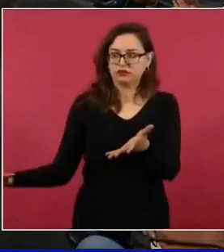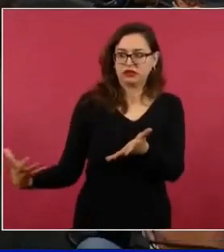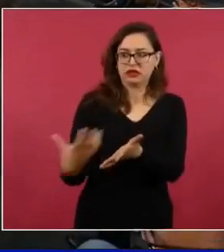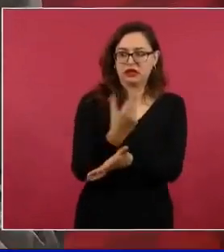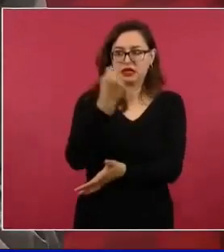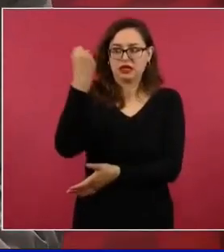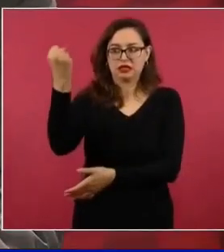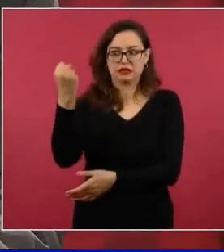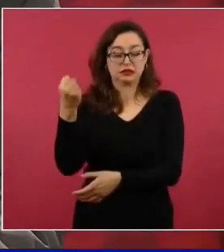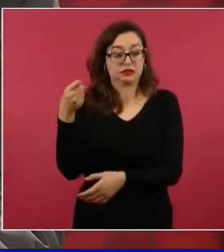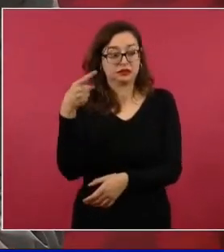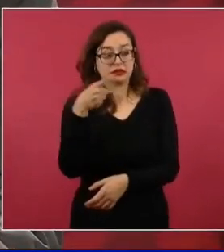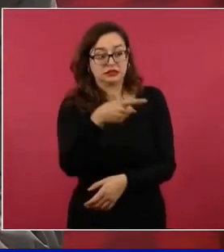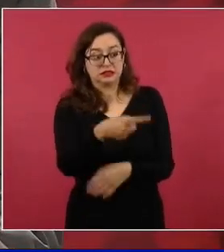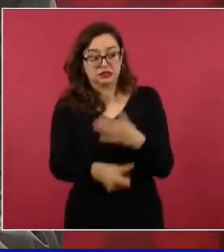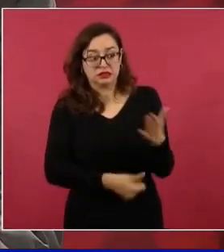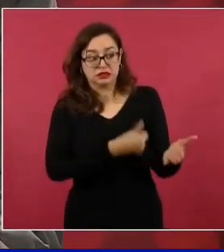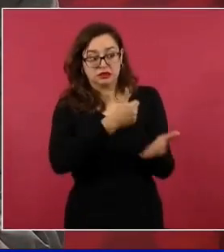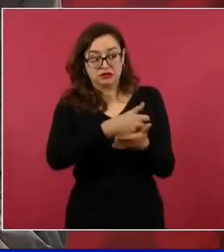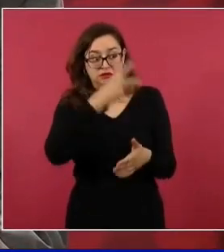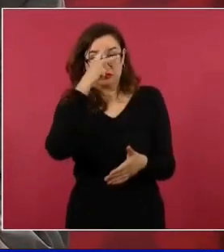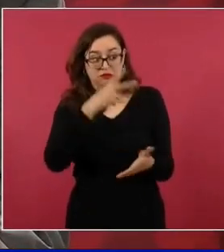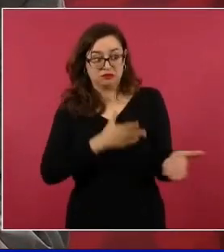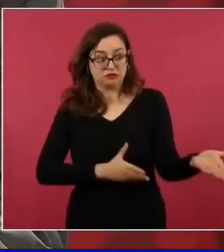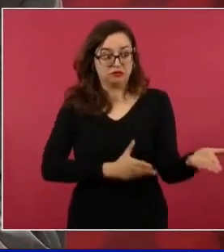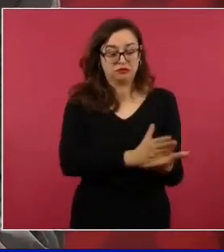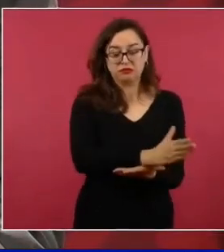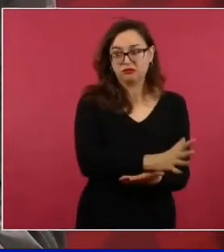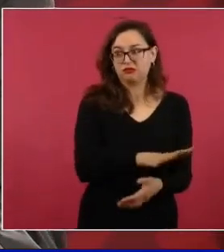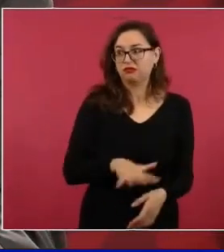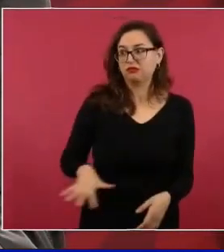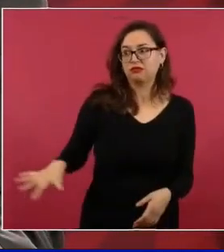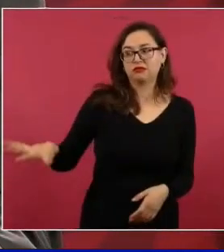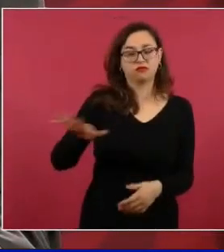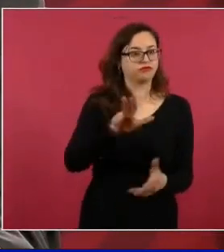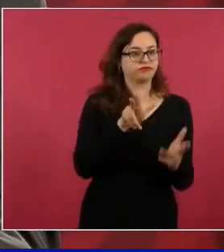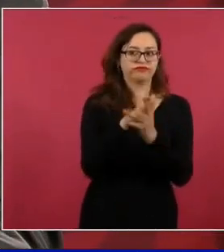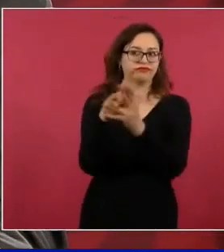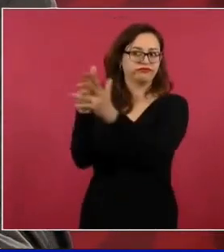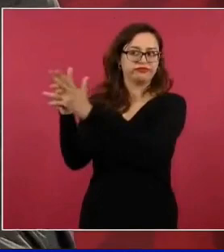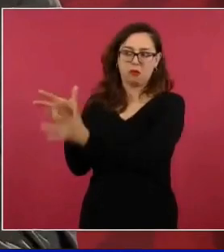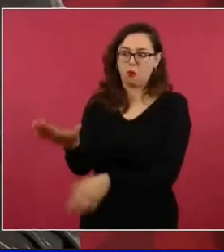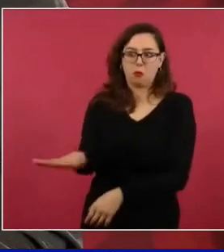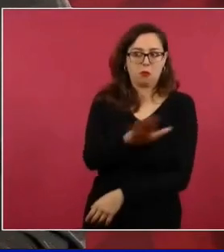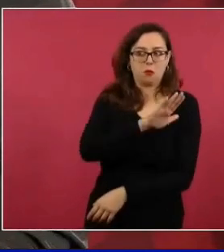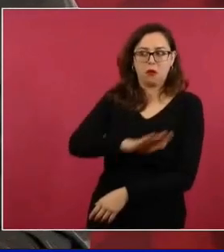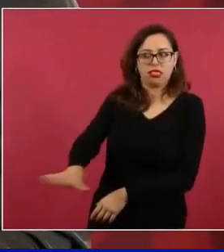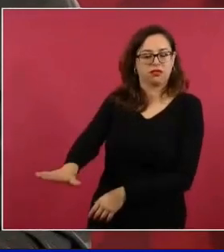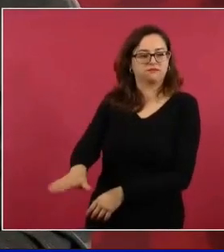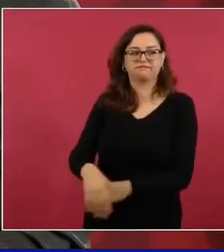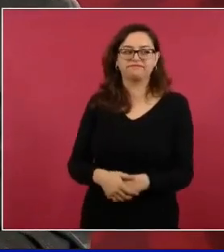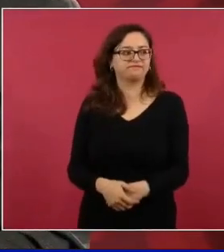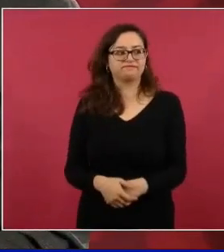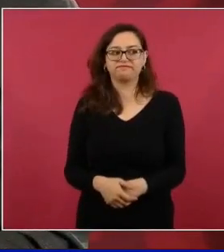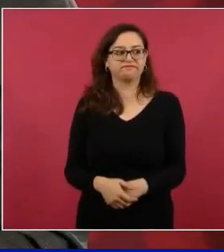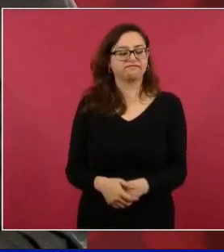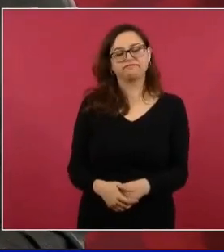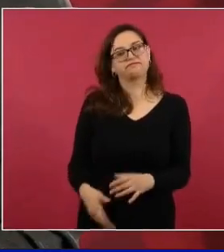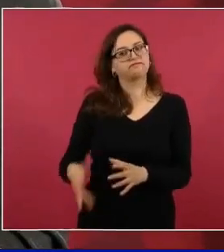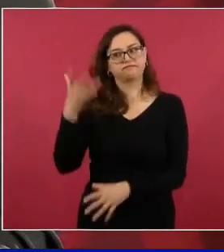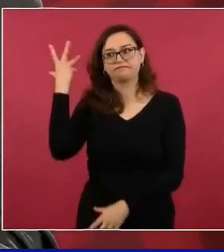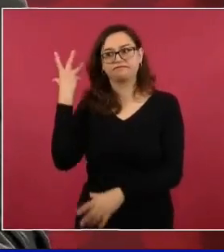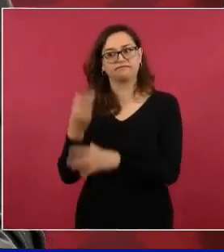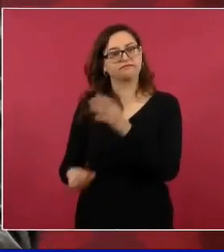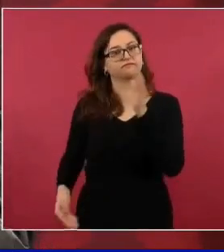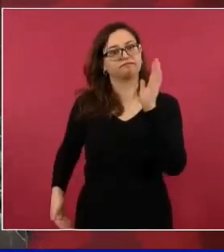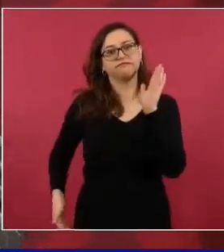Va hacia el norte, lo detienen en Coahuila y lo juzgan en Chihuahua,